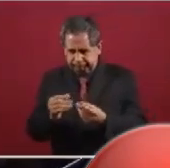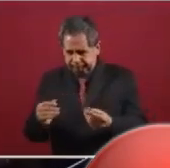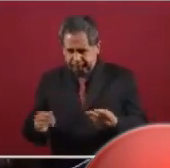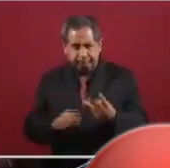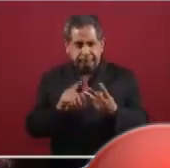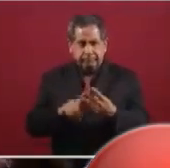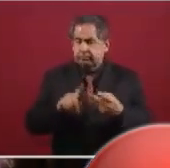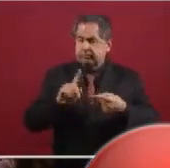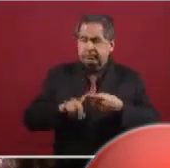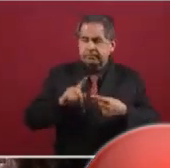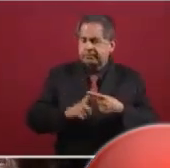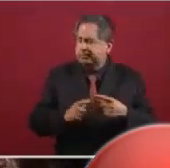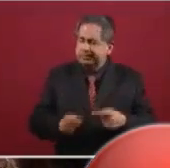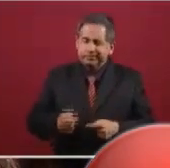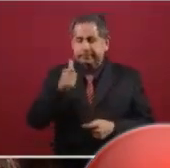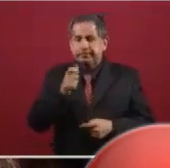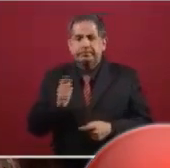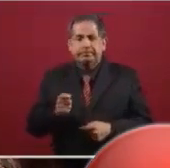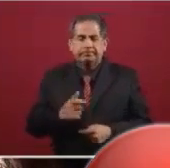el amor.